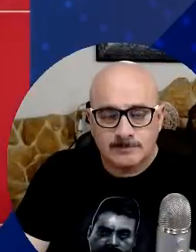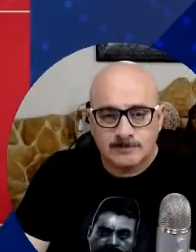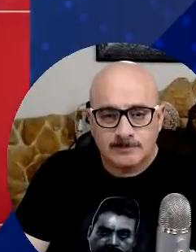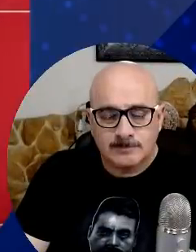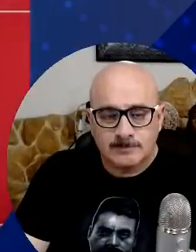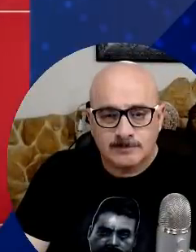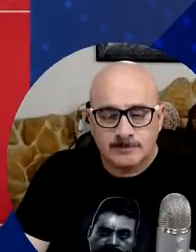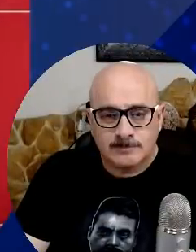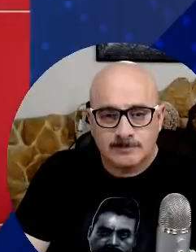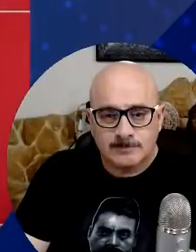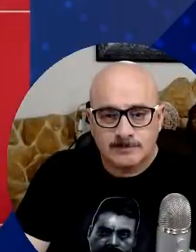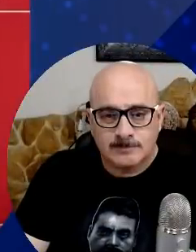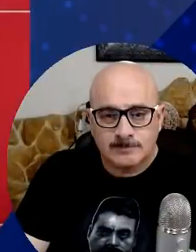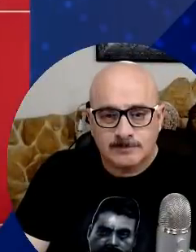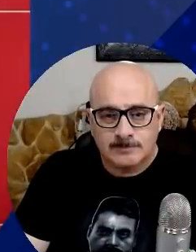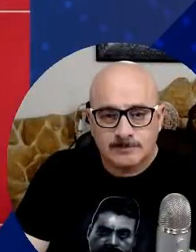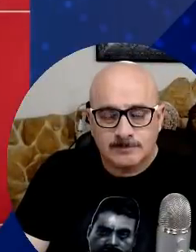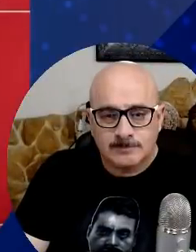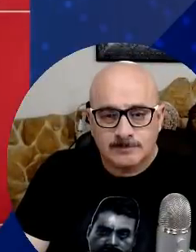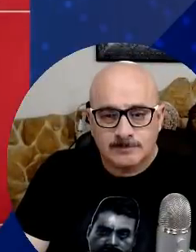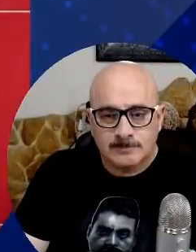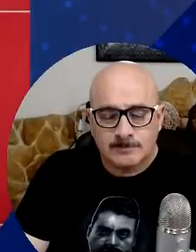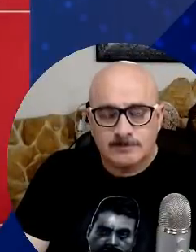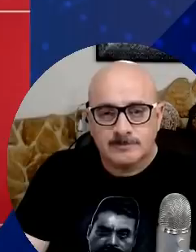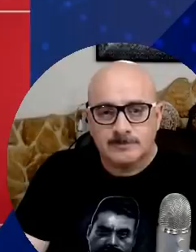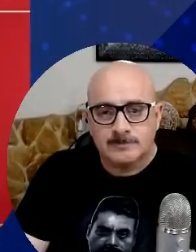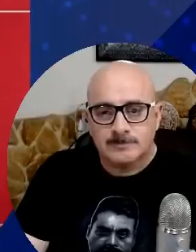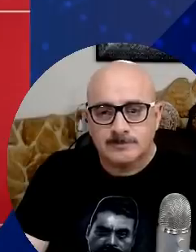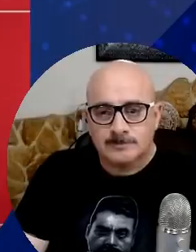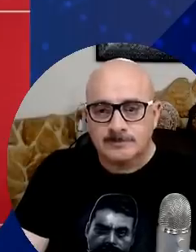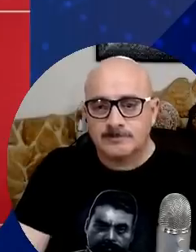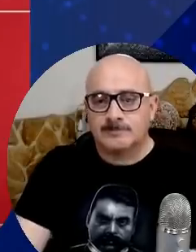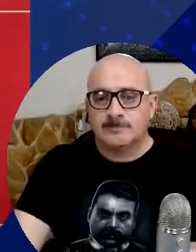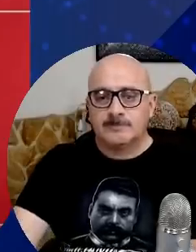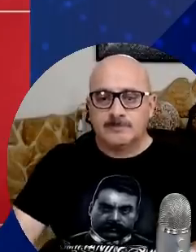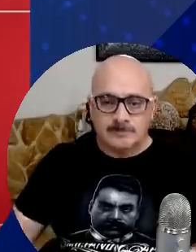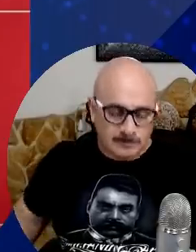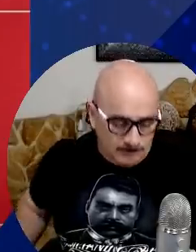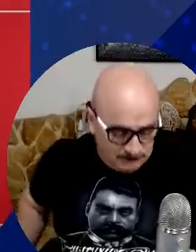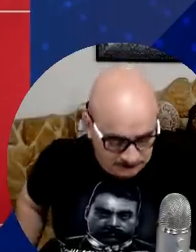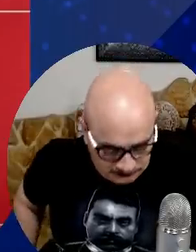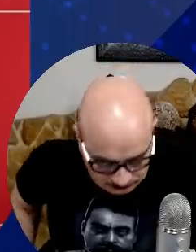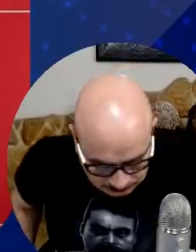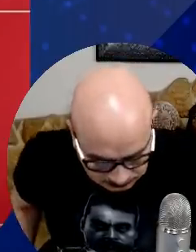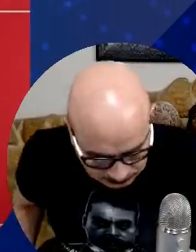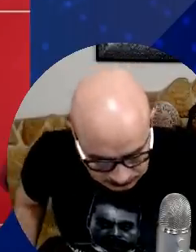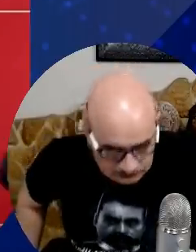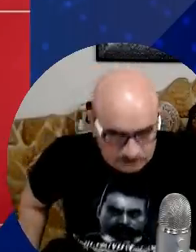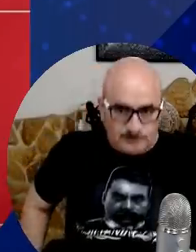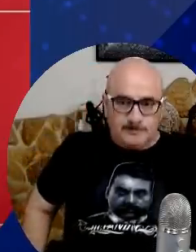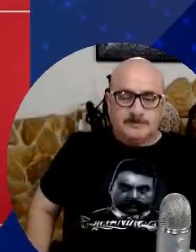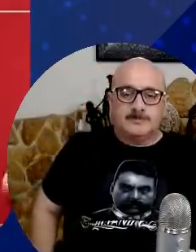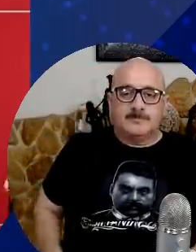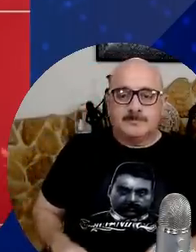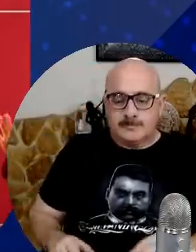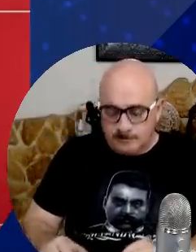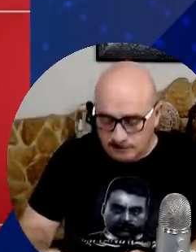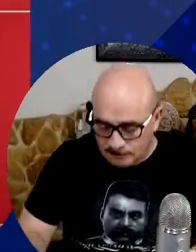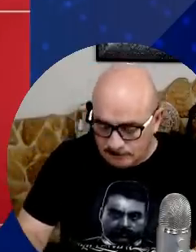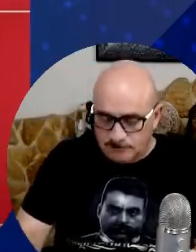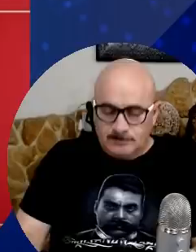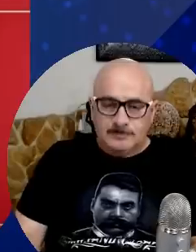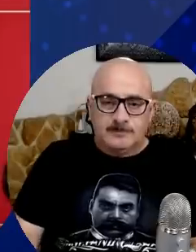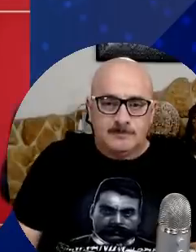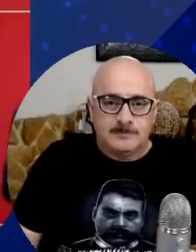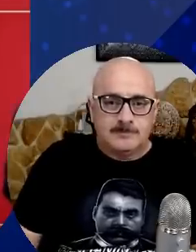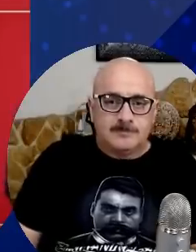Nosotros no podríamos llevar a cabo la transformación que está en marcha si